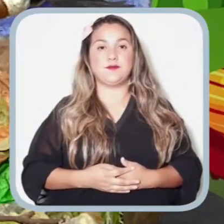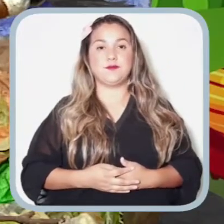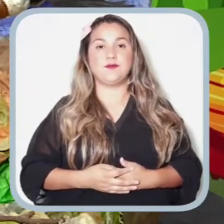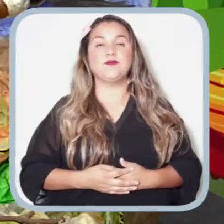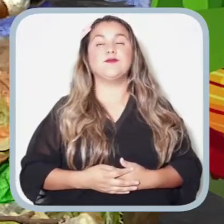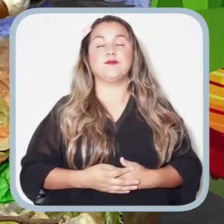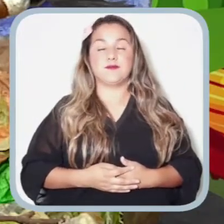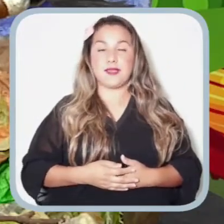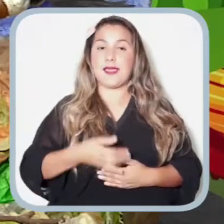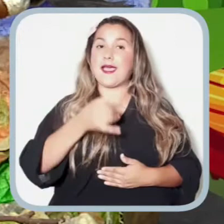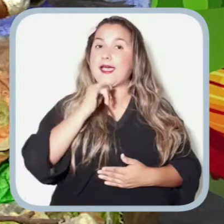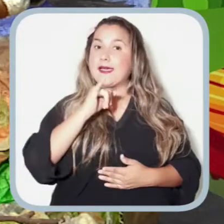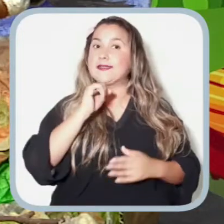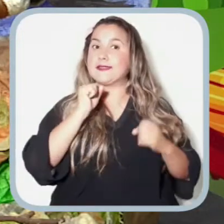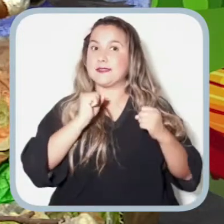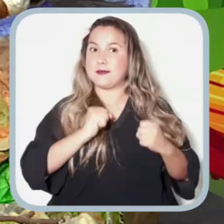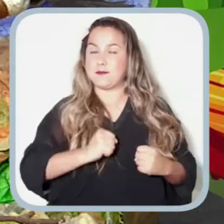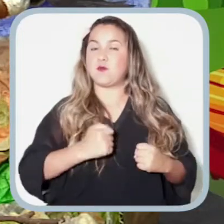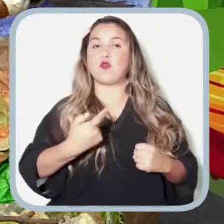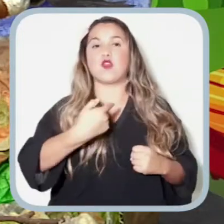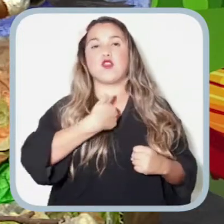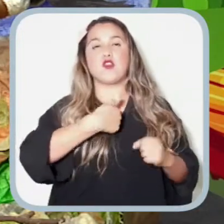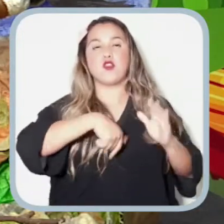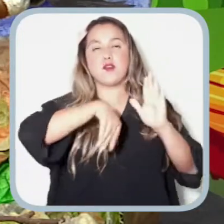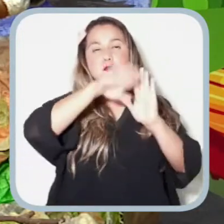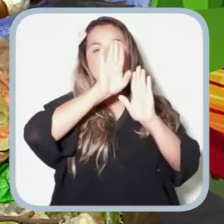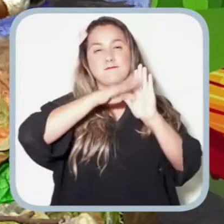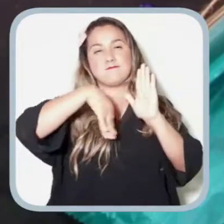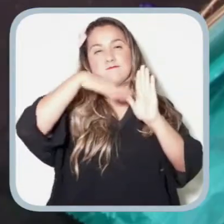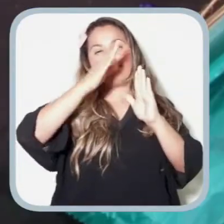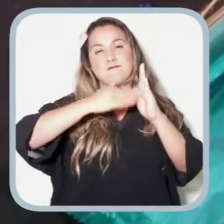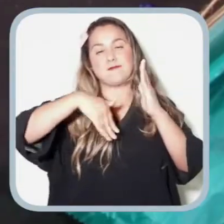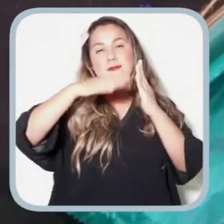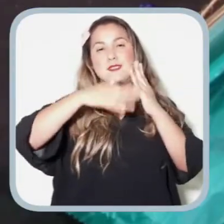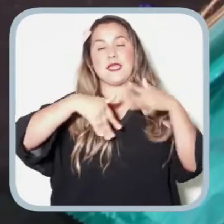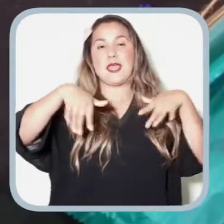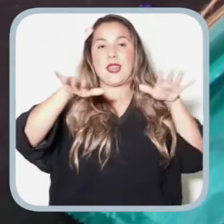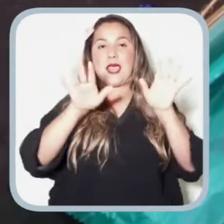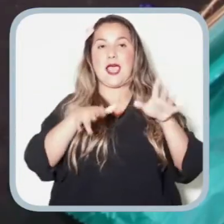y así puedo yo colorear las alitas